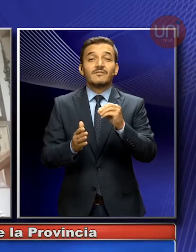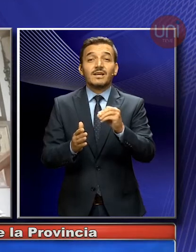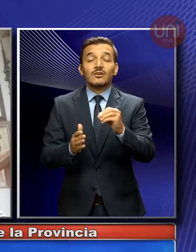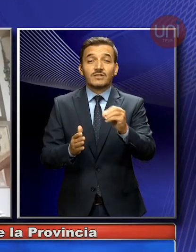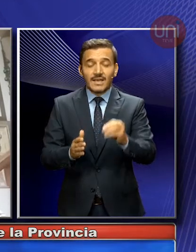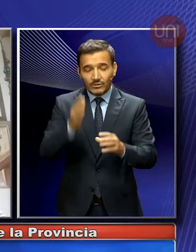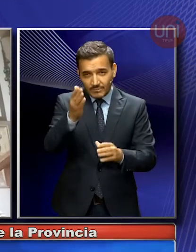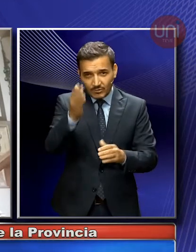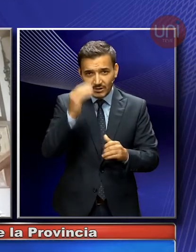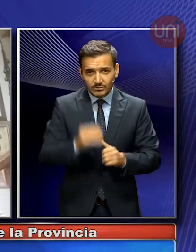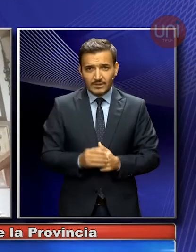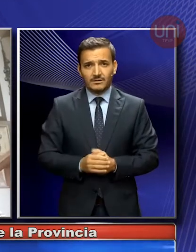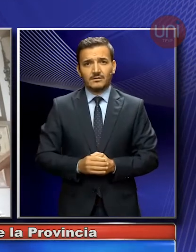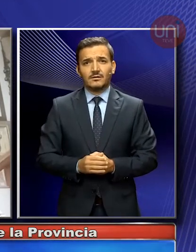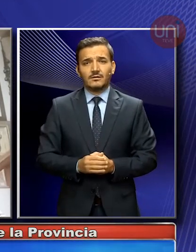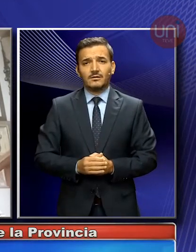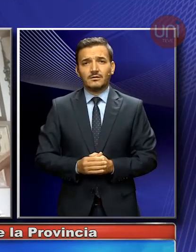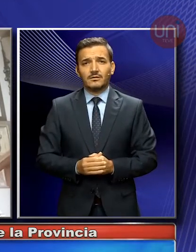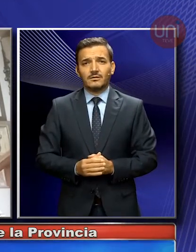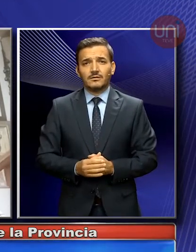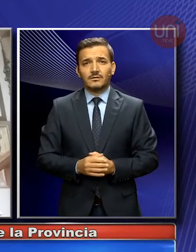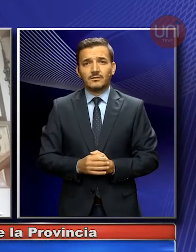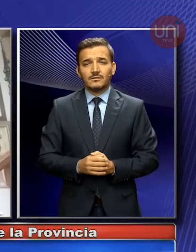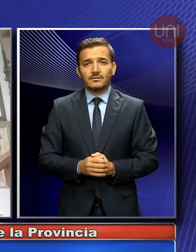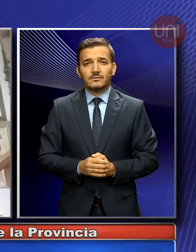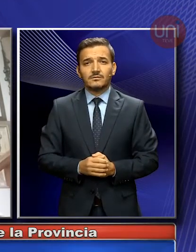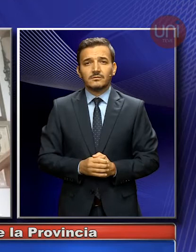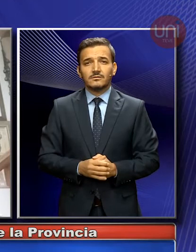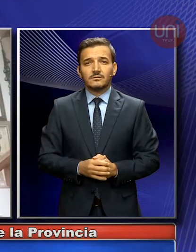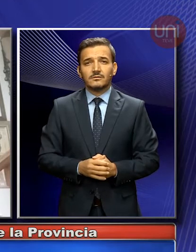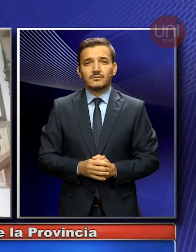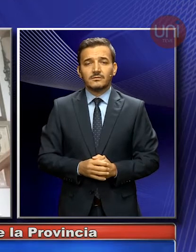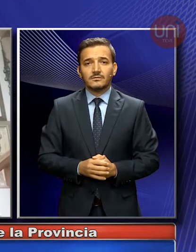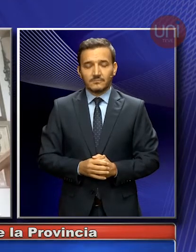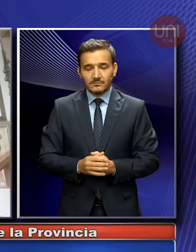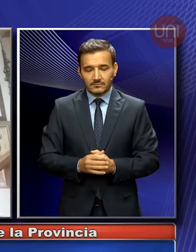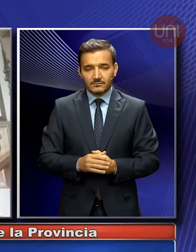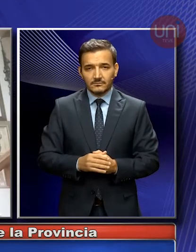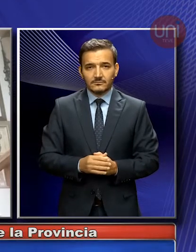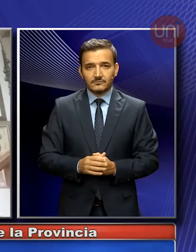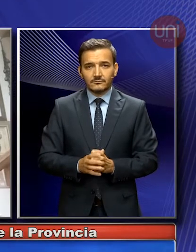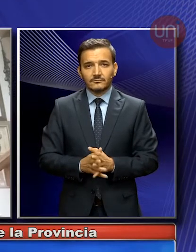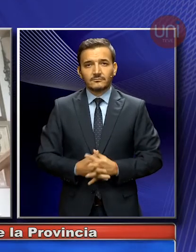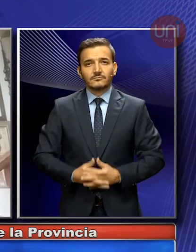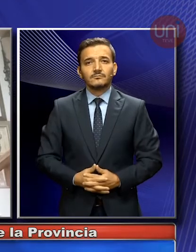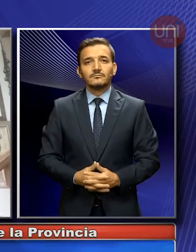intensifican los aislados. Pero cuéntelo usted. Sí, bueno, yo primero porque lo estaba